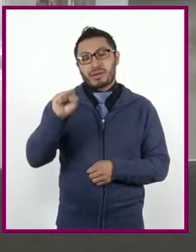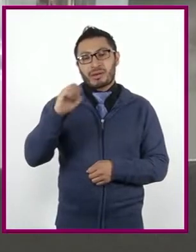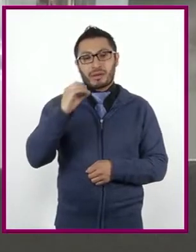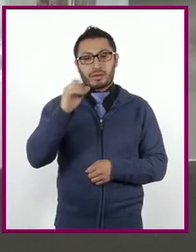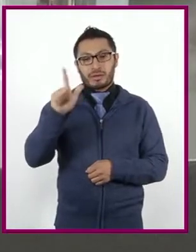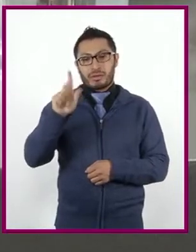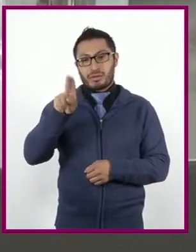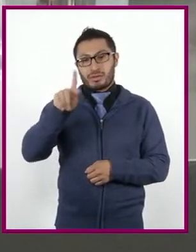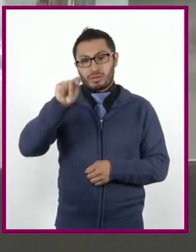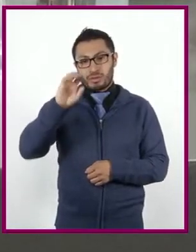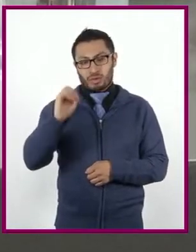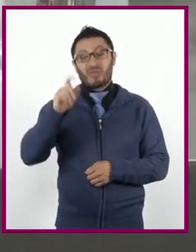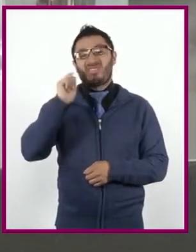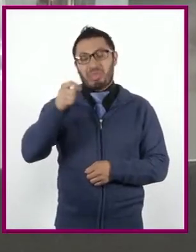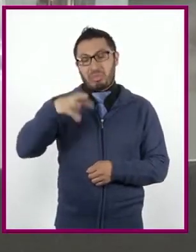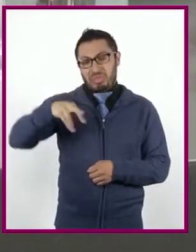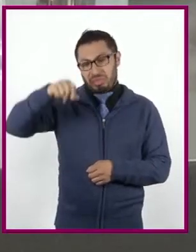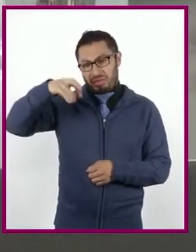soluto.